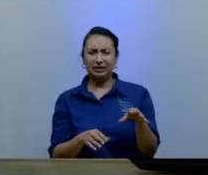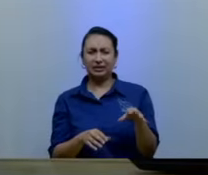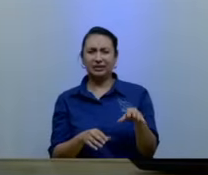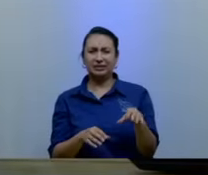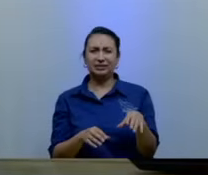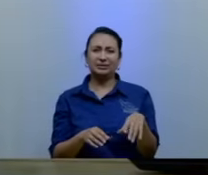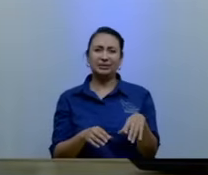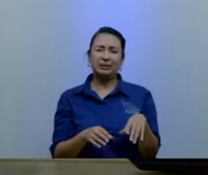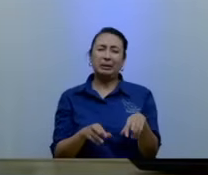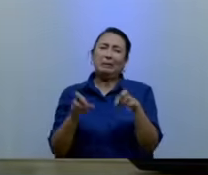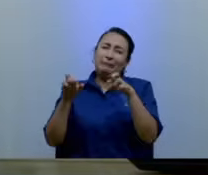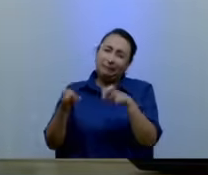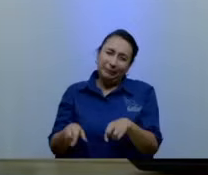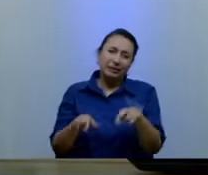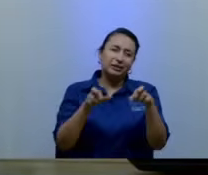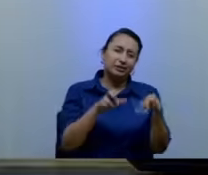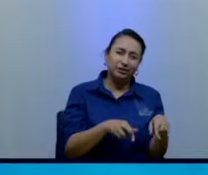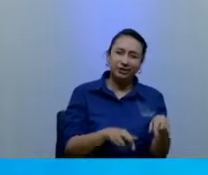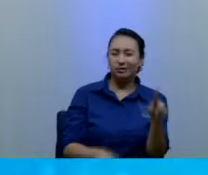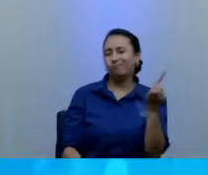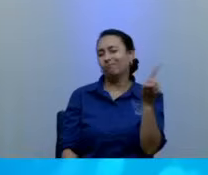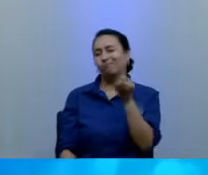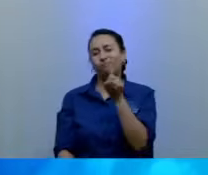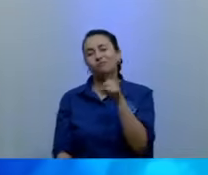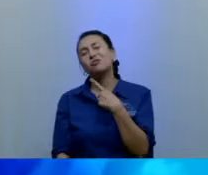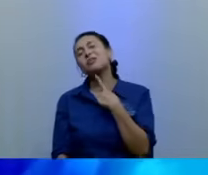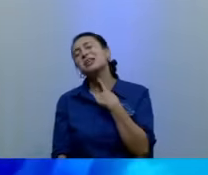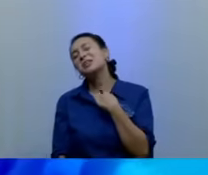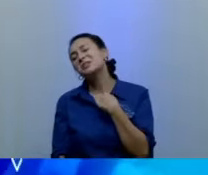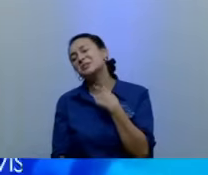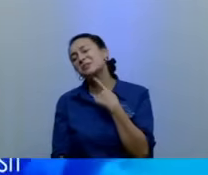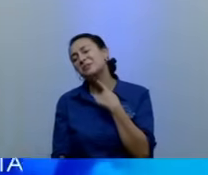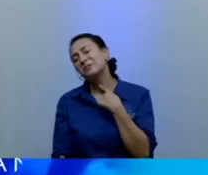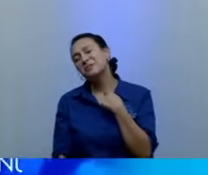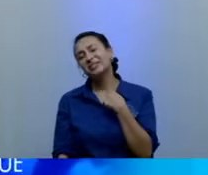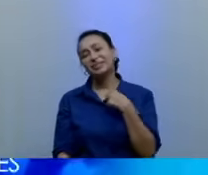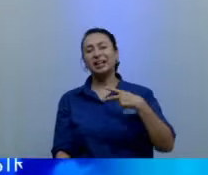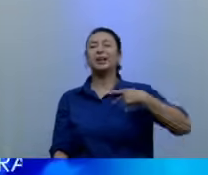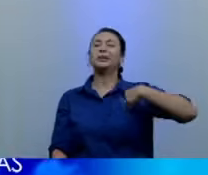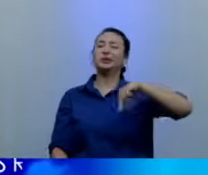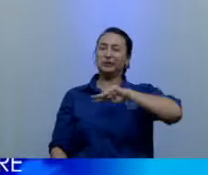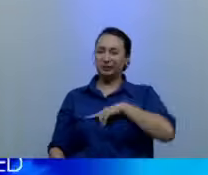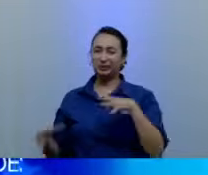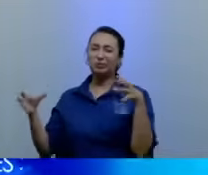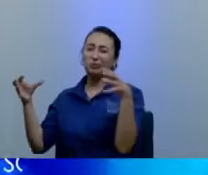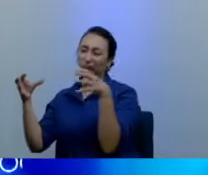juntamos en rebaño, en redil, en grupo, en manada.